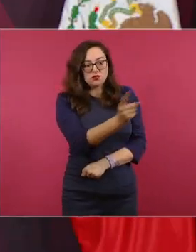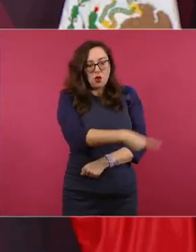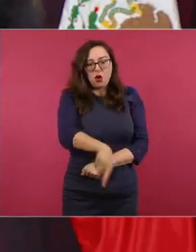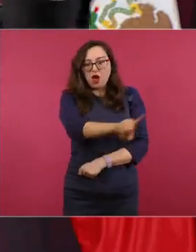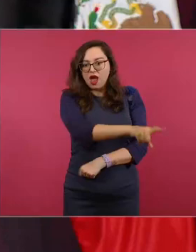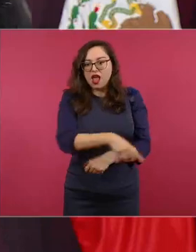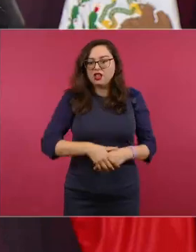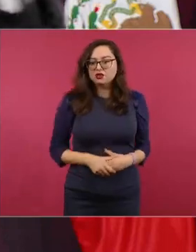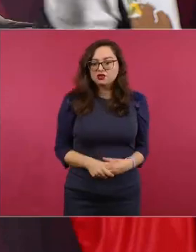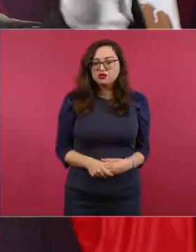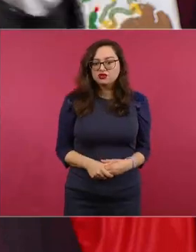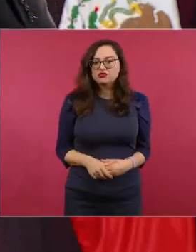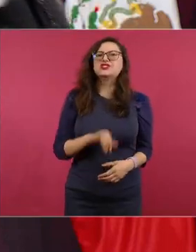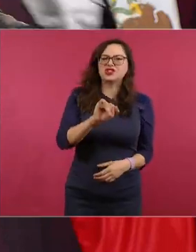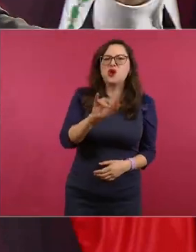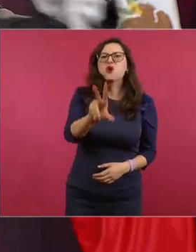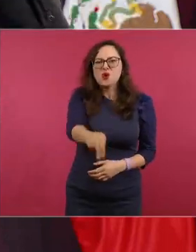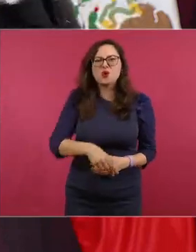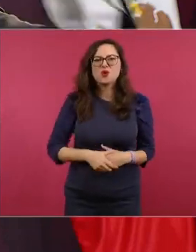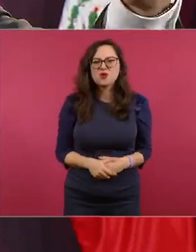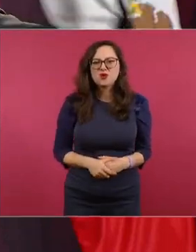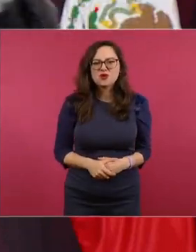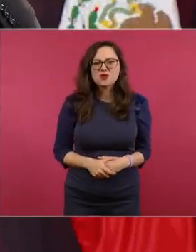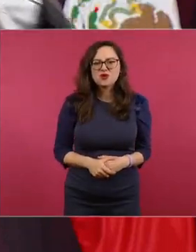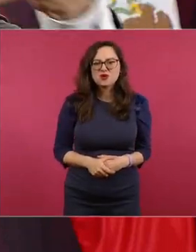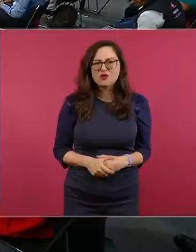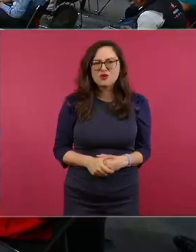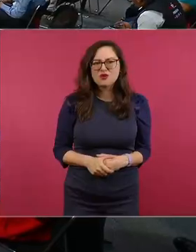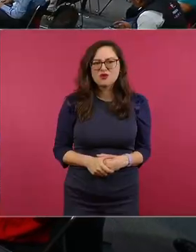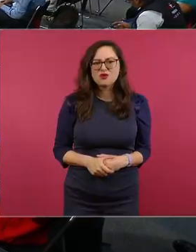¿Quién no fueron los conservadores los que